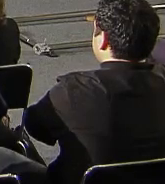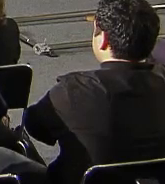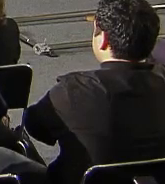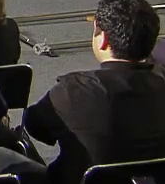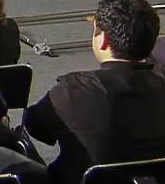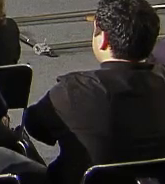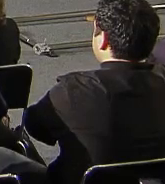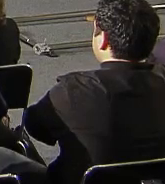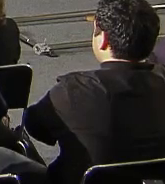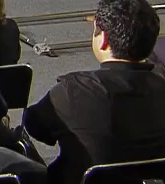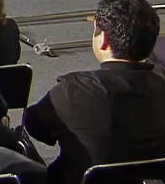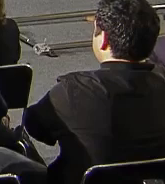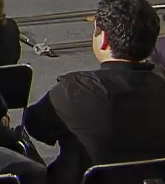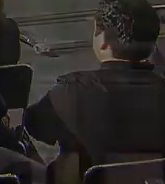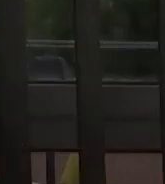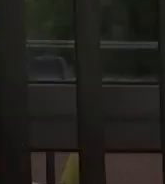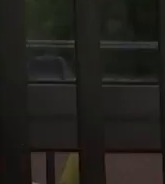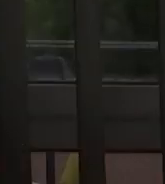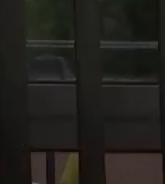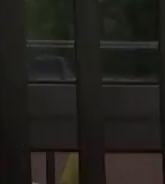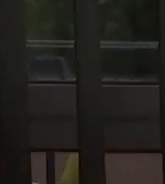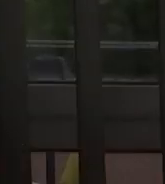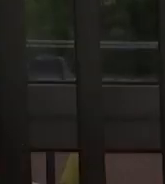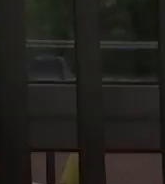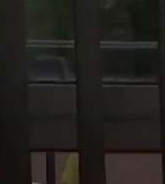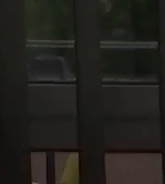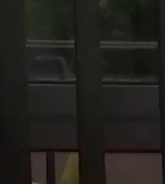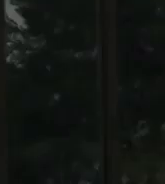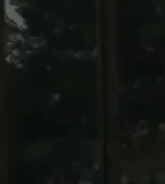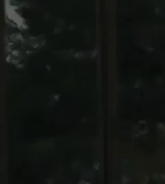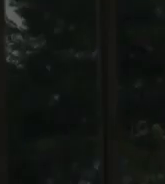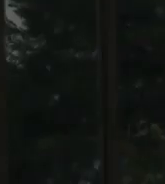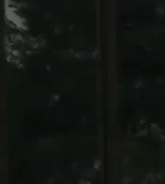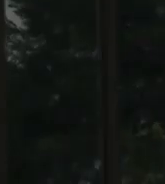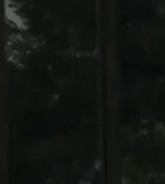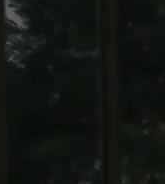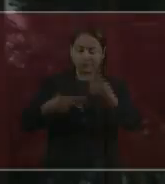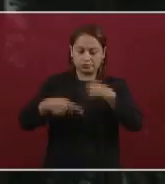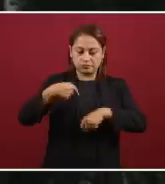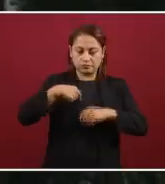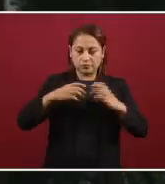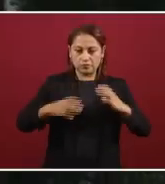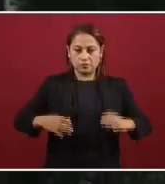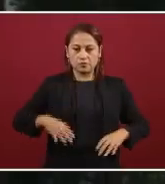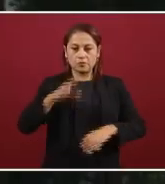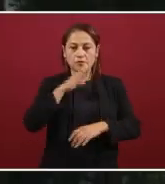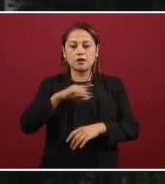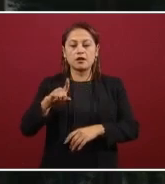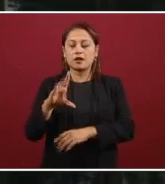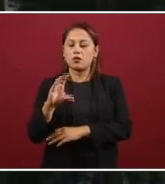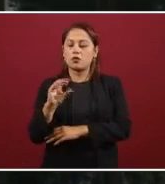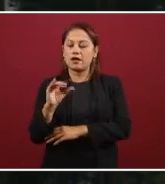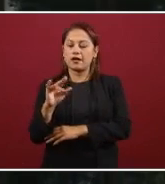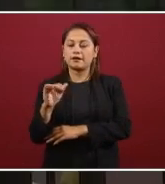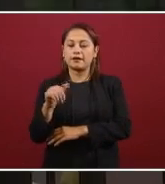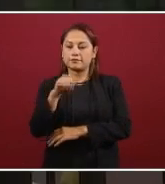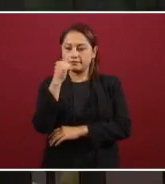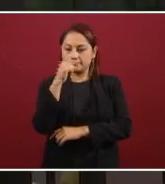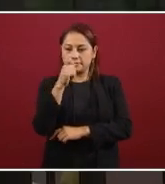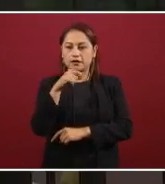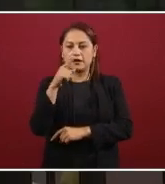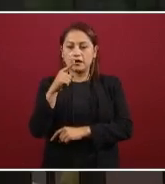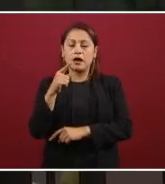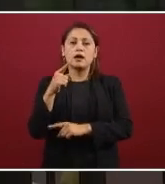La que más me dañó fue la cocaína, que nada más fue medio año, pero se me acarrió